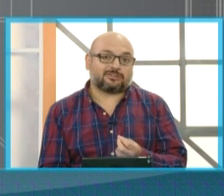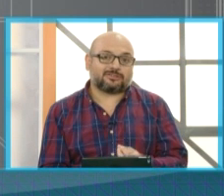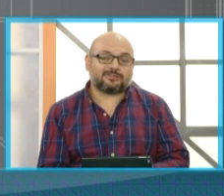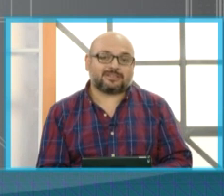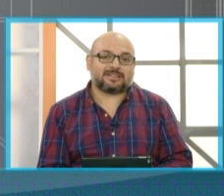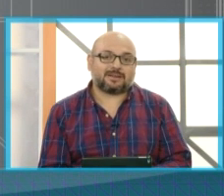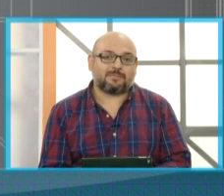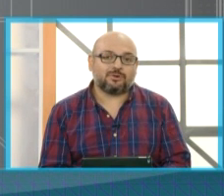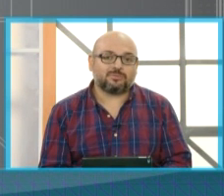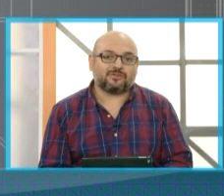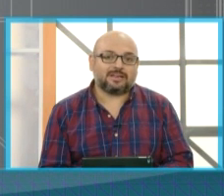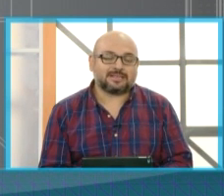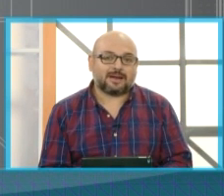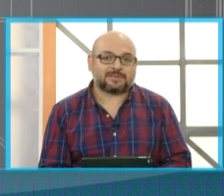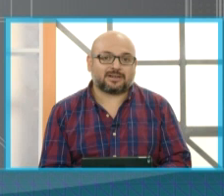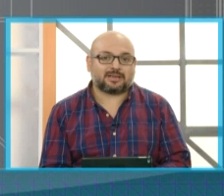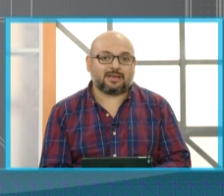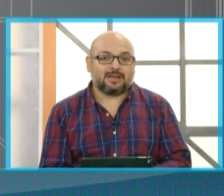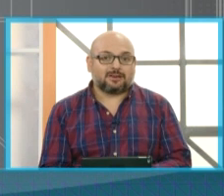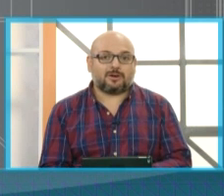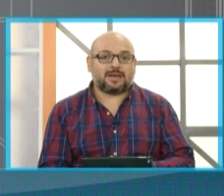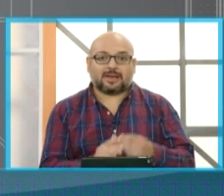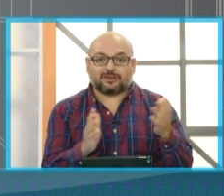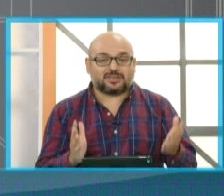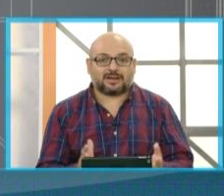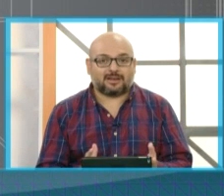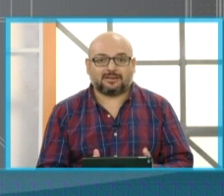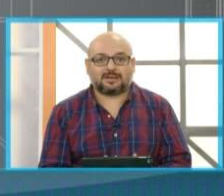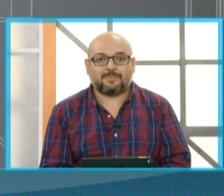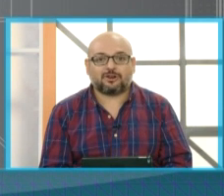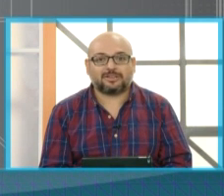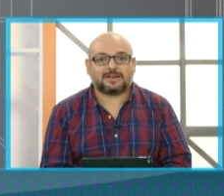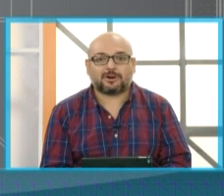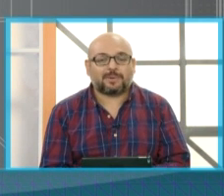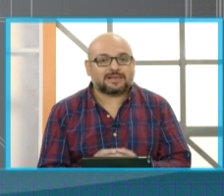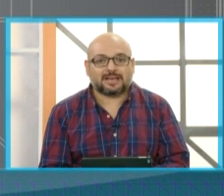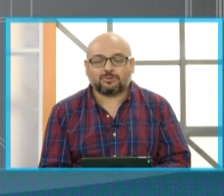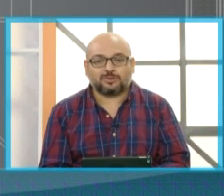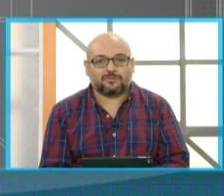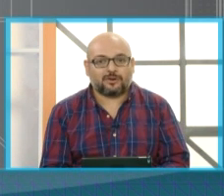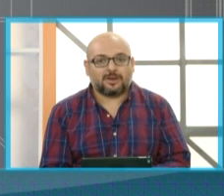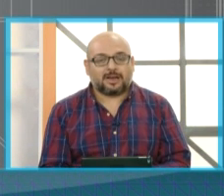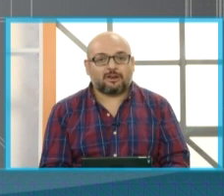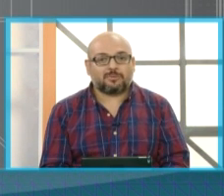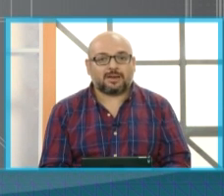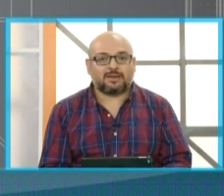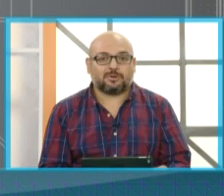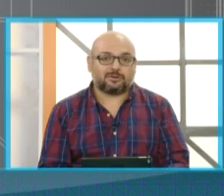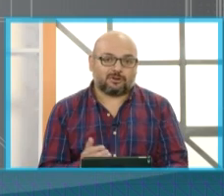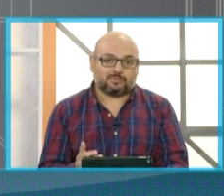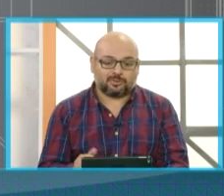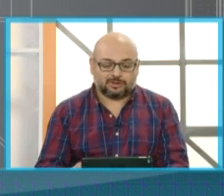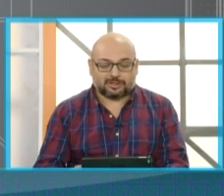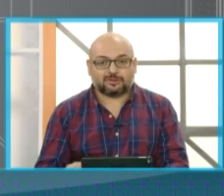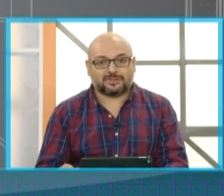dice todo, ¿no? Ella estaba muy, muy feliz a pesar de que no había quedado cerca entre las mejores. Sin embargo, para ella era un triunfo enorme y, bueno,